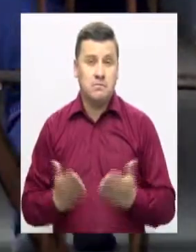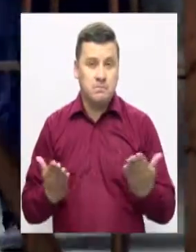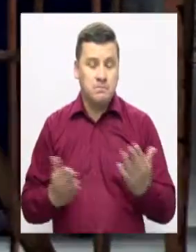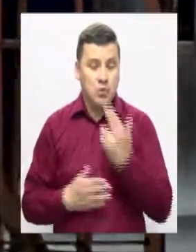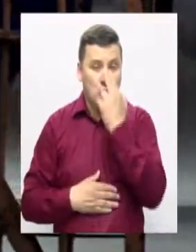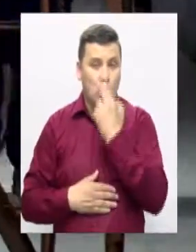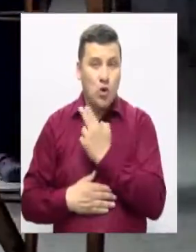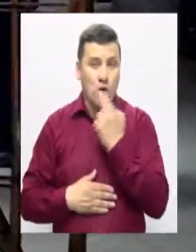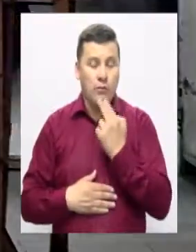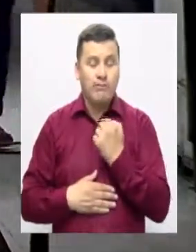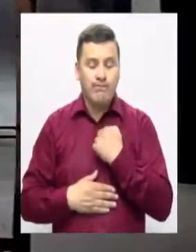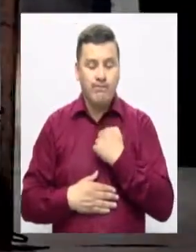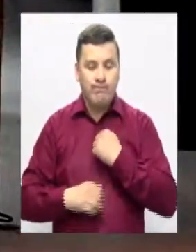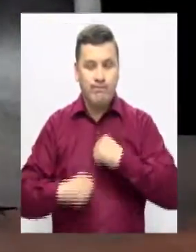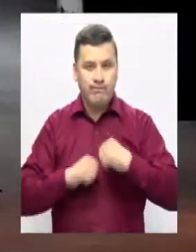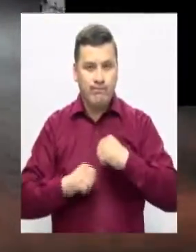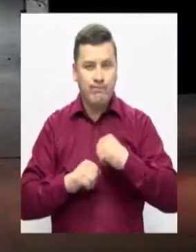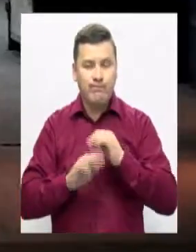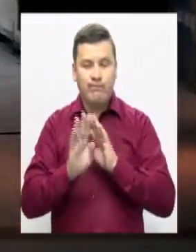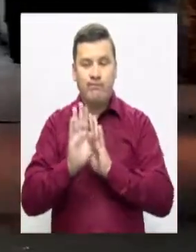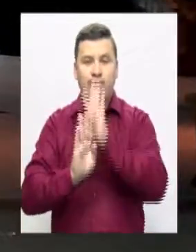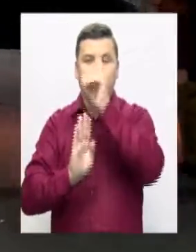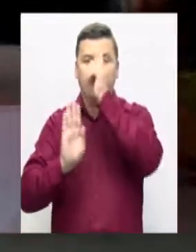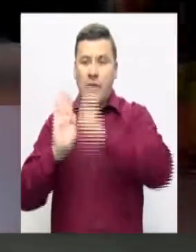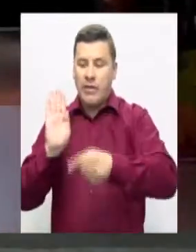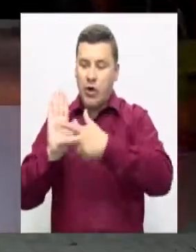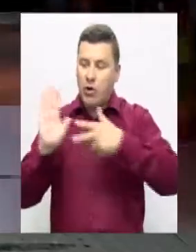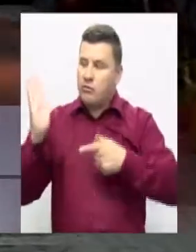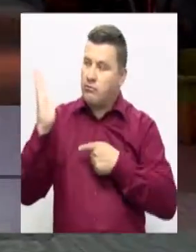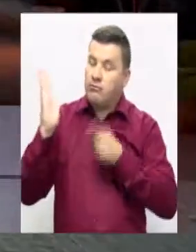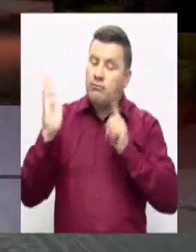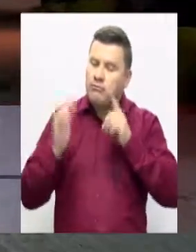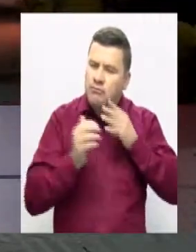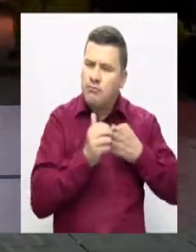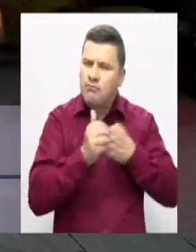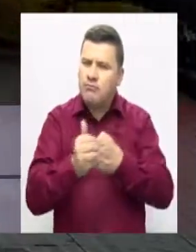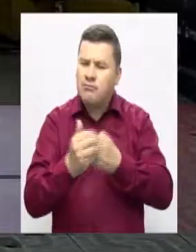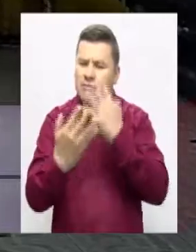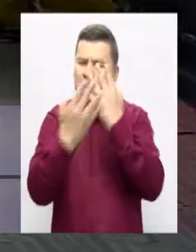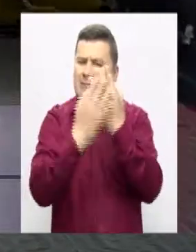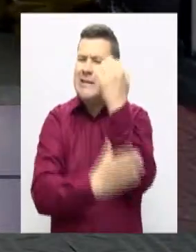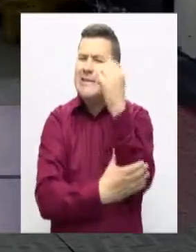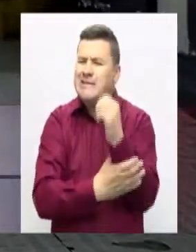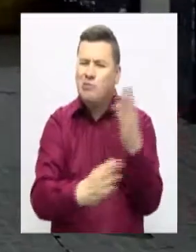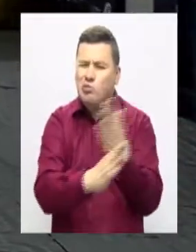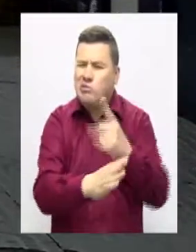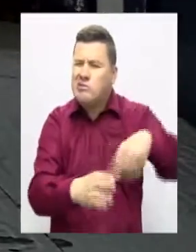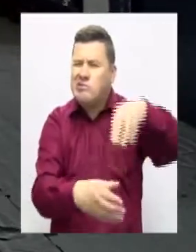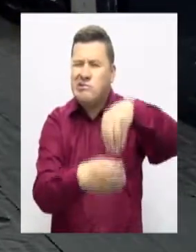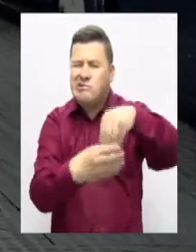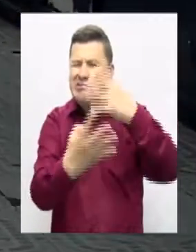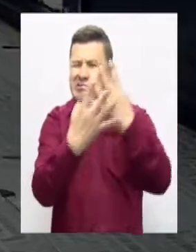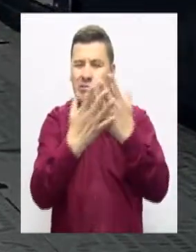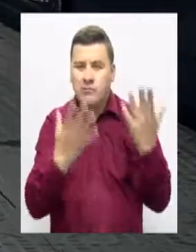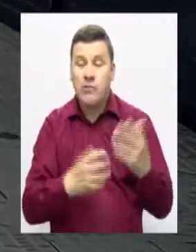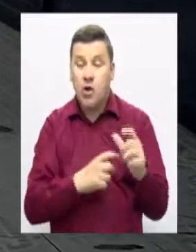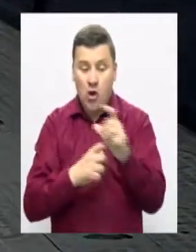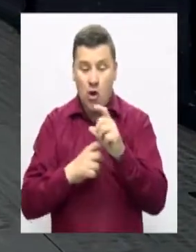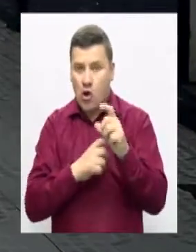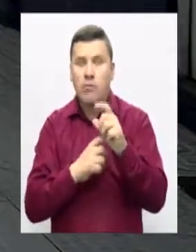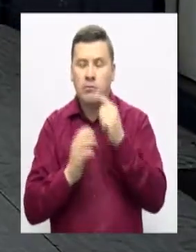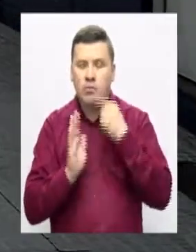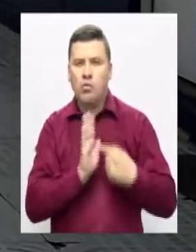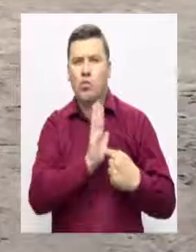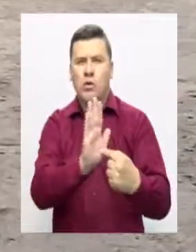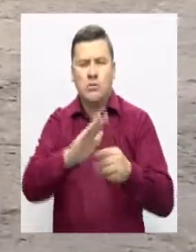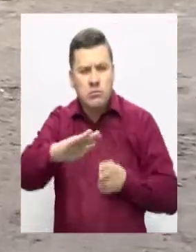dando cumplimiento al compromiso adquirido ante la Corte Constitucional. En el seguimiento a la crisis carcelaria en el país, la Contraloría General amplió la